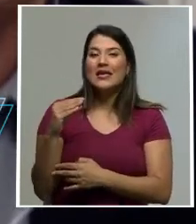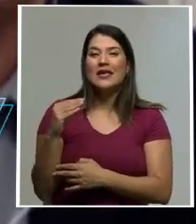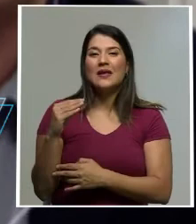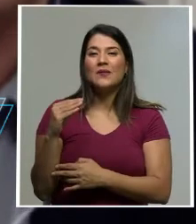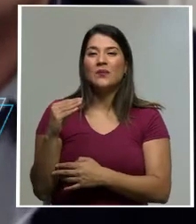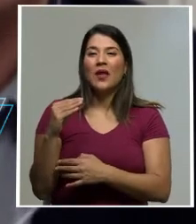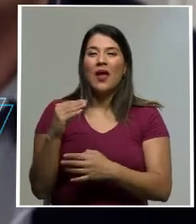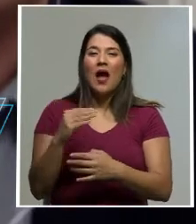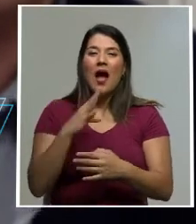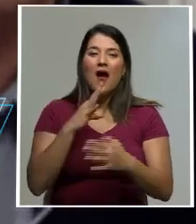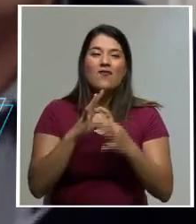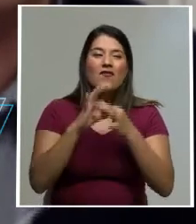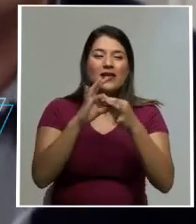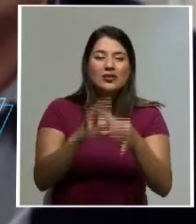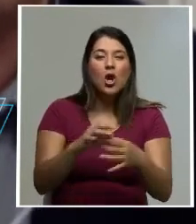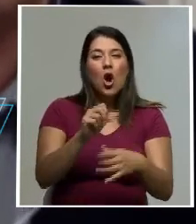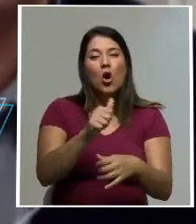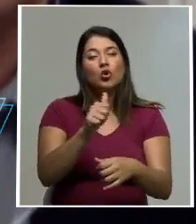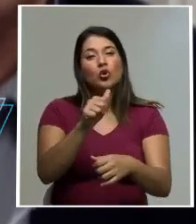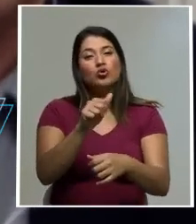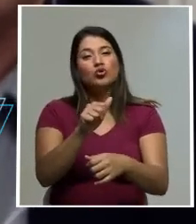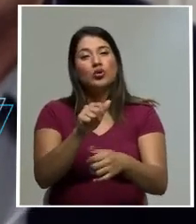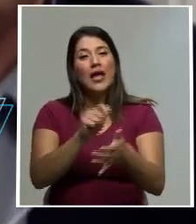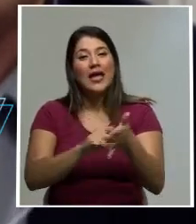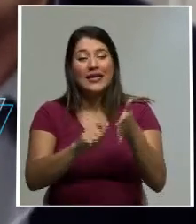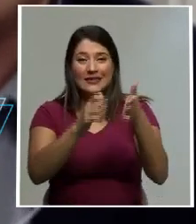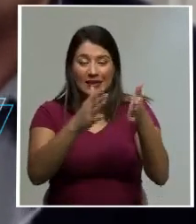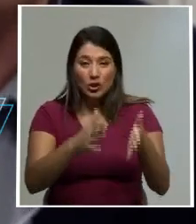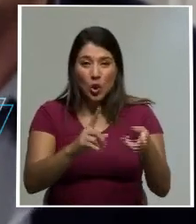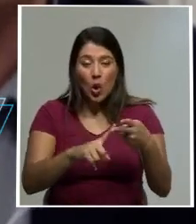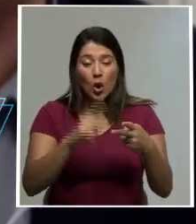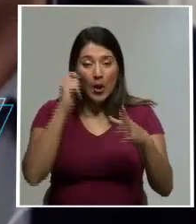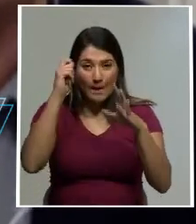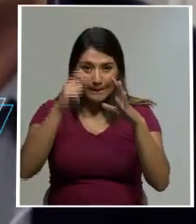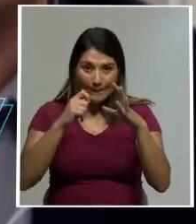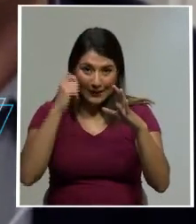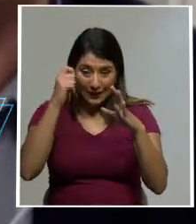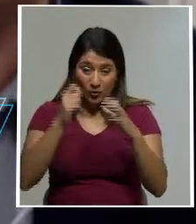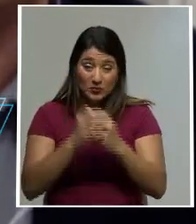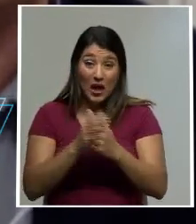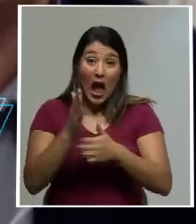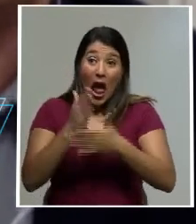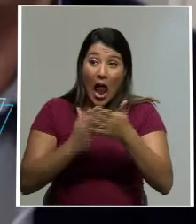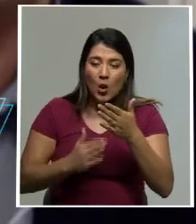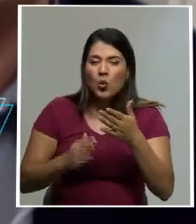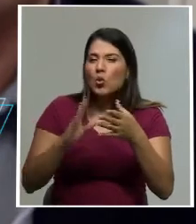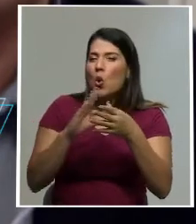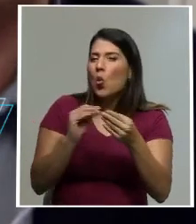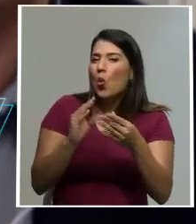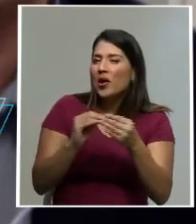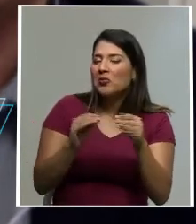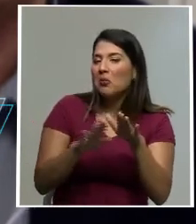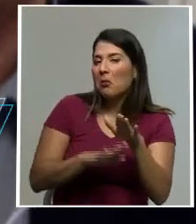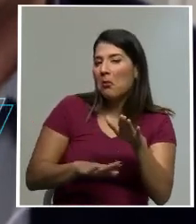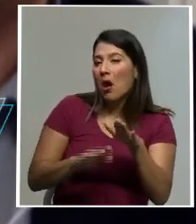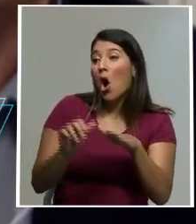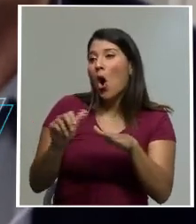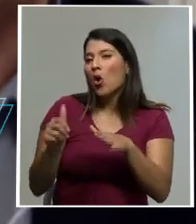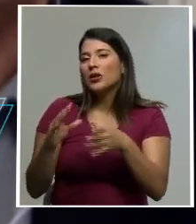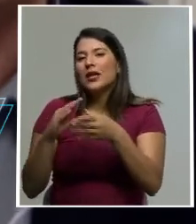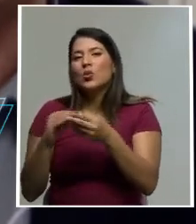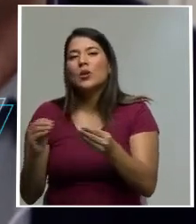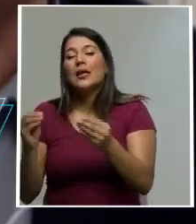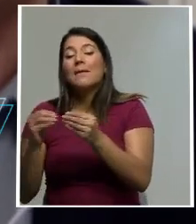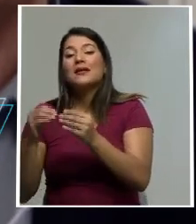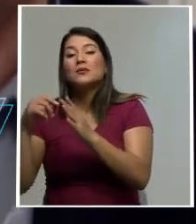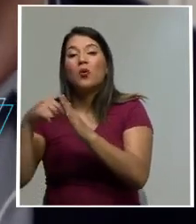a autores, a pinturas, a películas. Algunas quedan muy superficiales, otras las dejo como más profundas